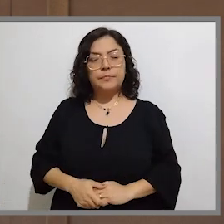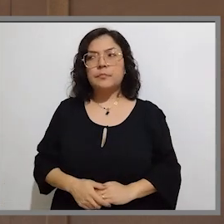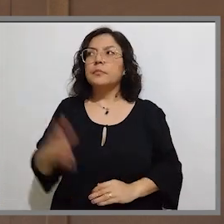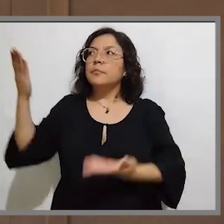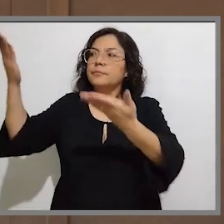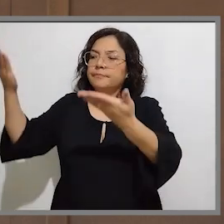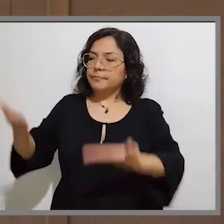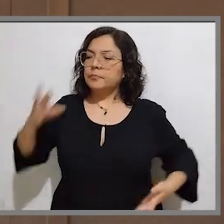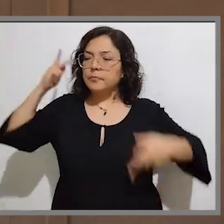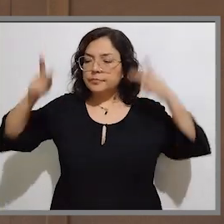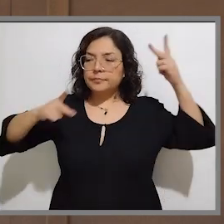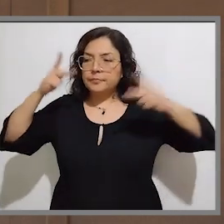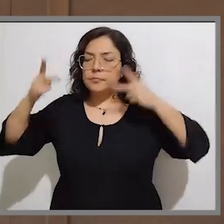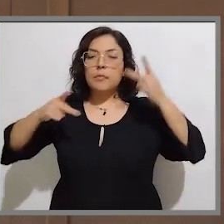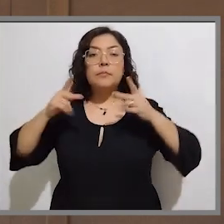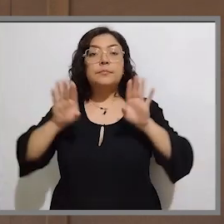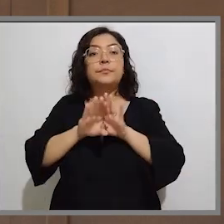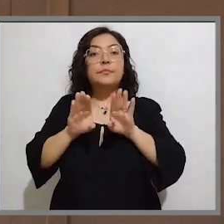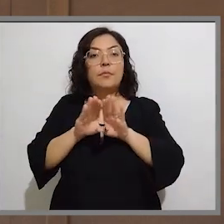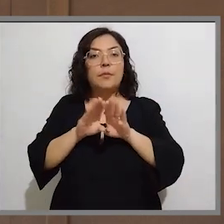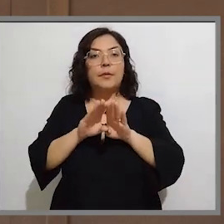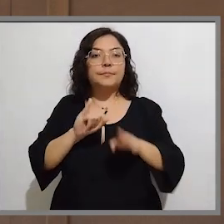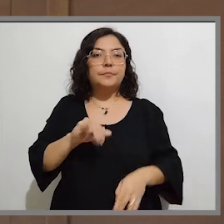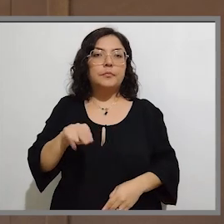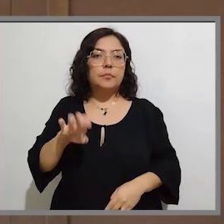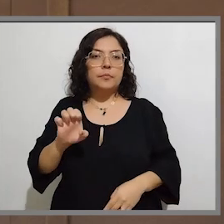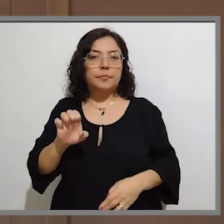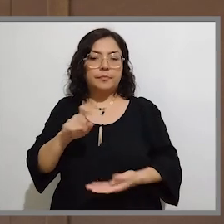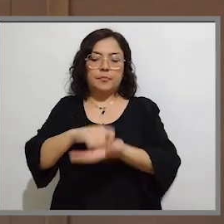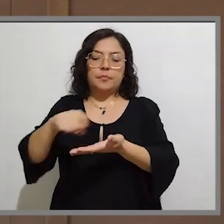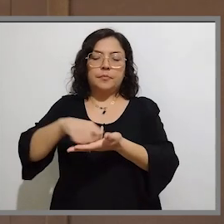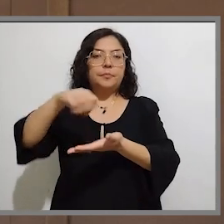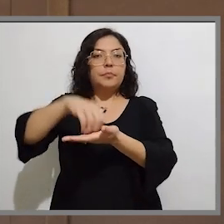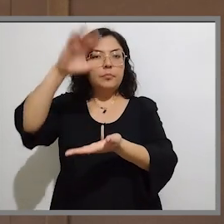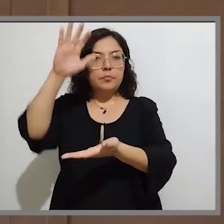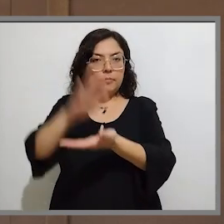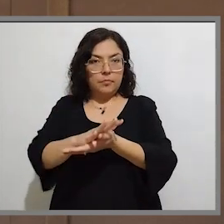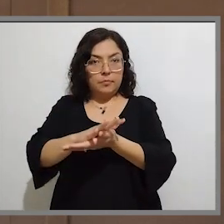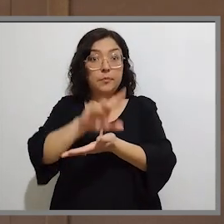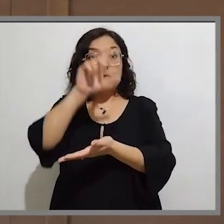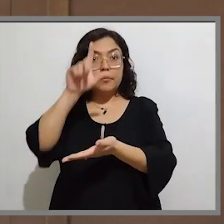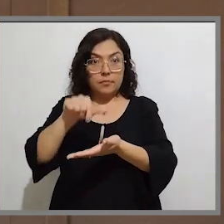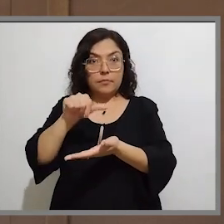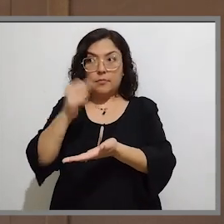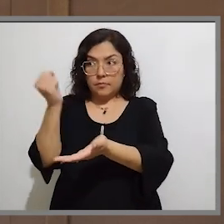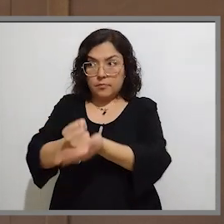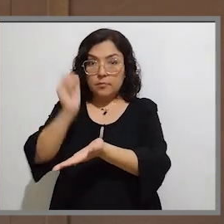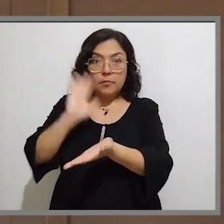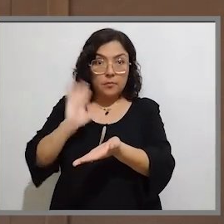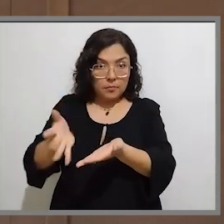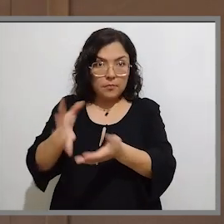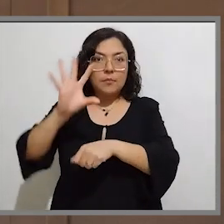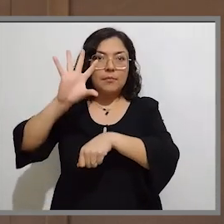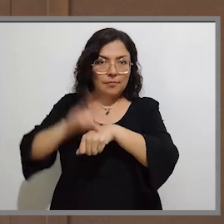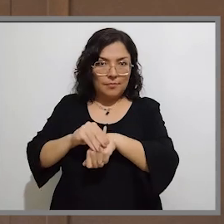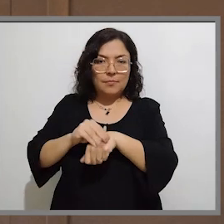visitante extranjero se registra ante el órgano electoral nacional y de esta forma, con una acreditación que les es otorgada, cumple con esa